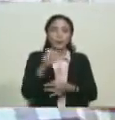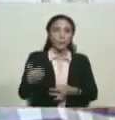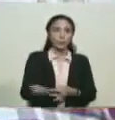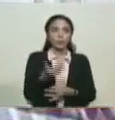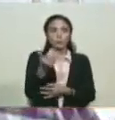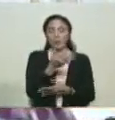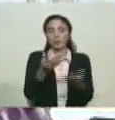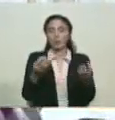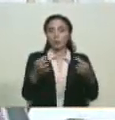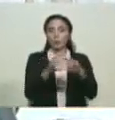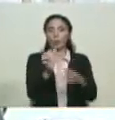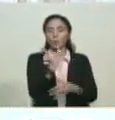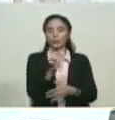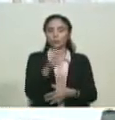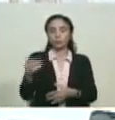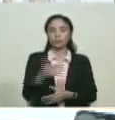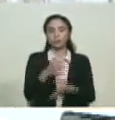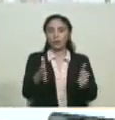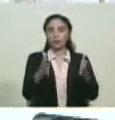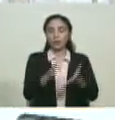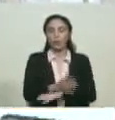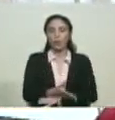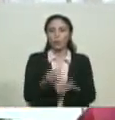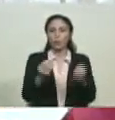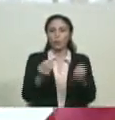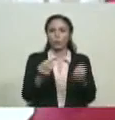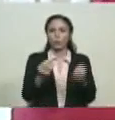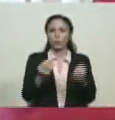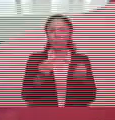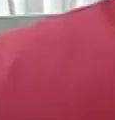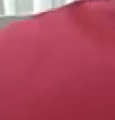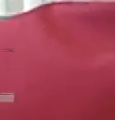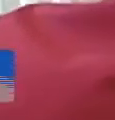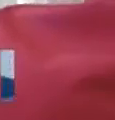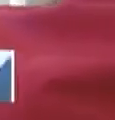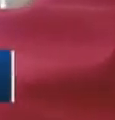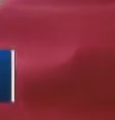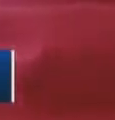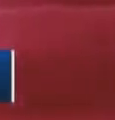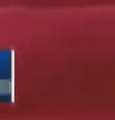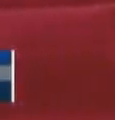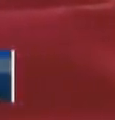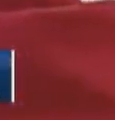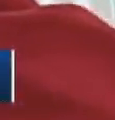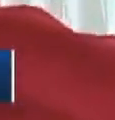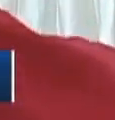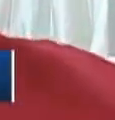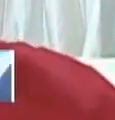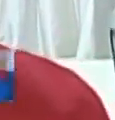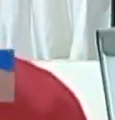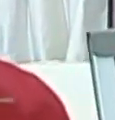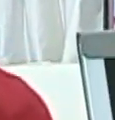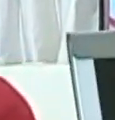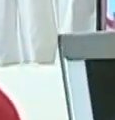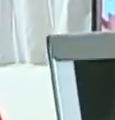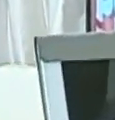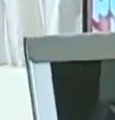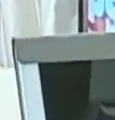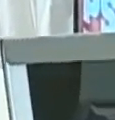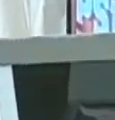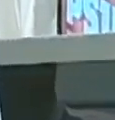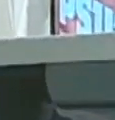tuvo el partido en la obtención de este triunfo del 20 de mayo una participación en